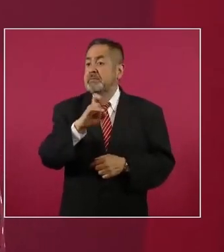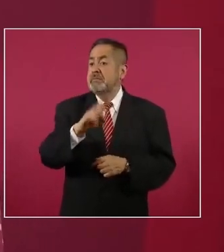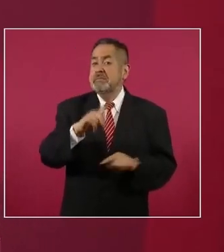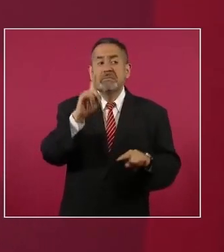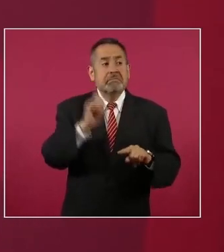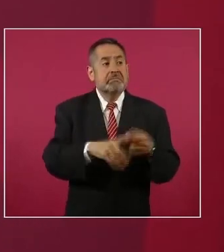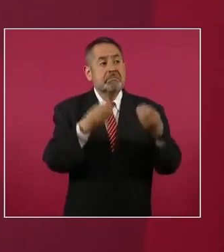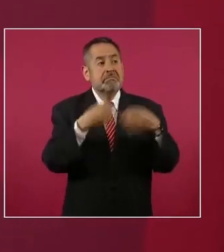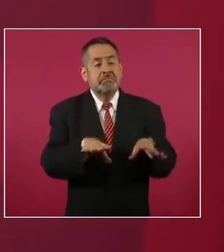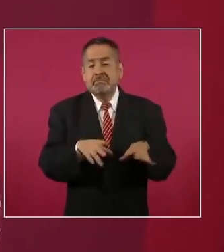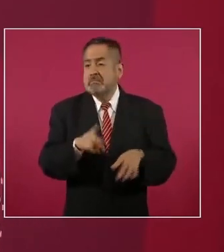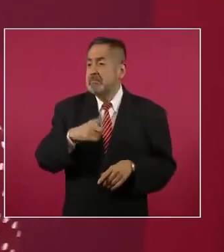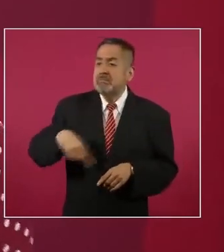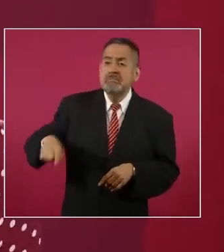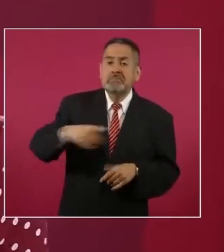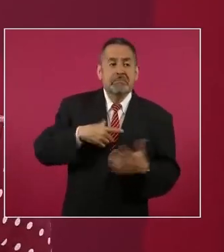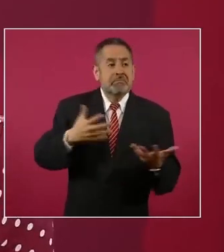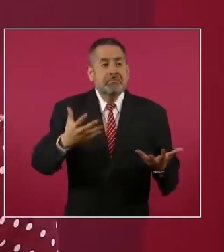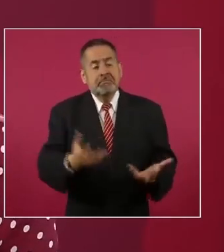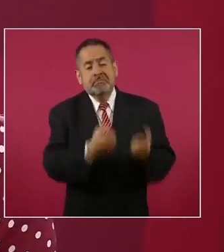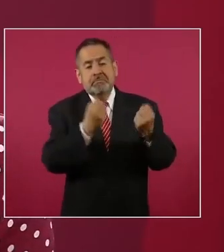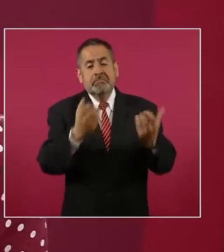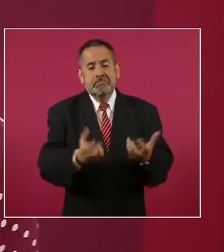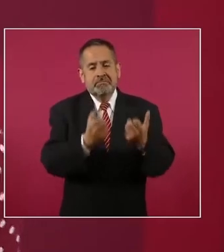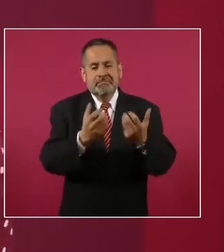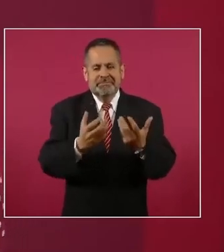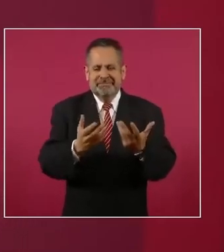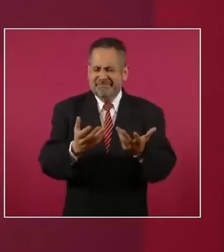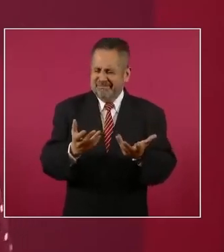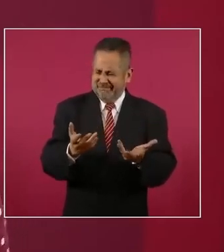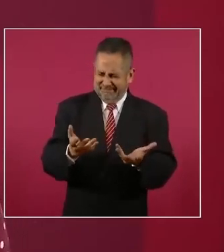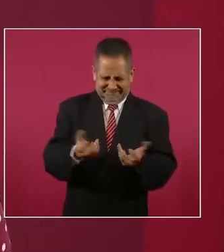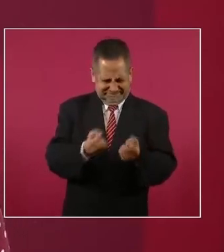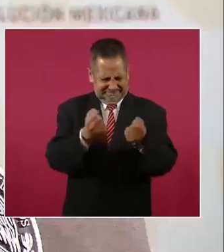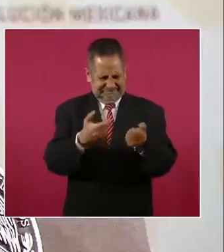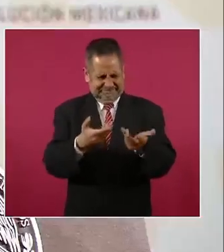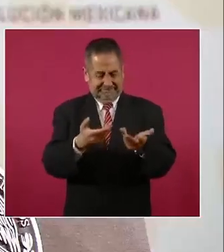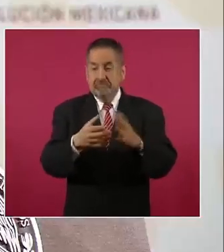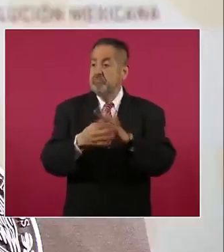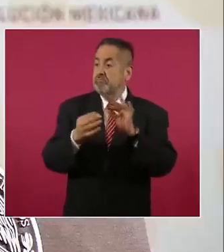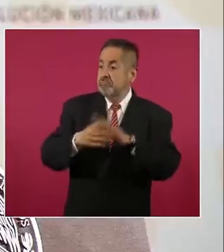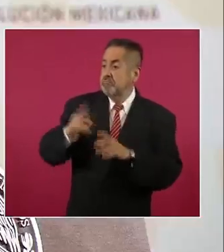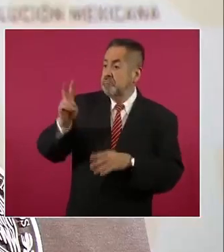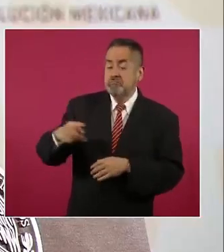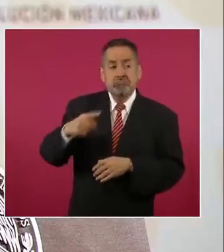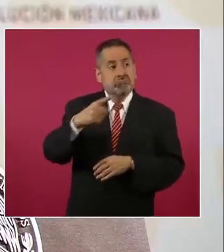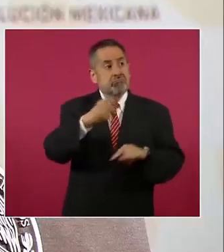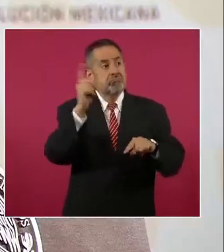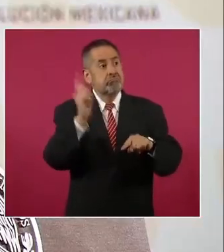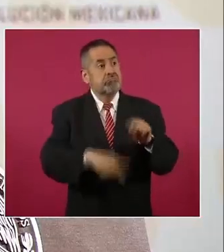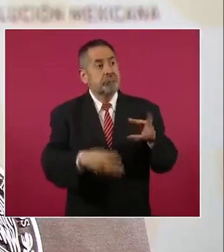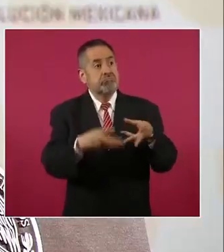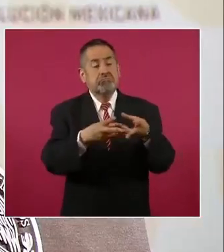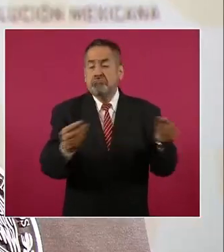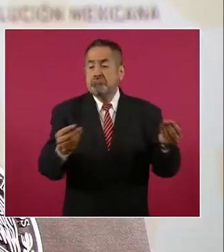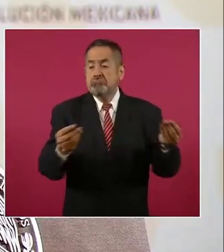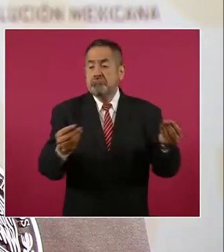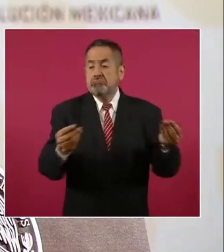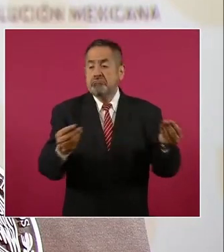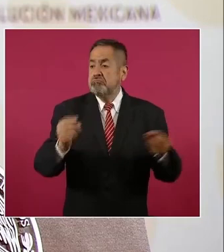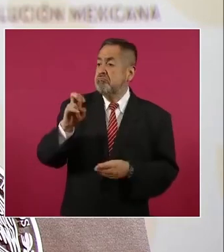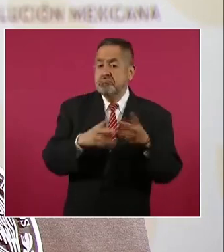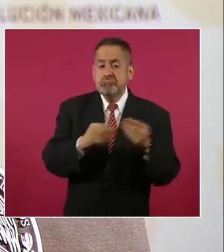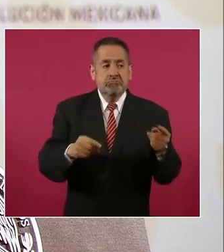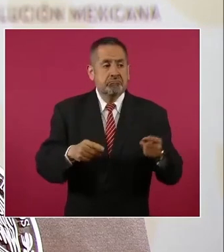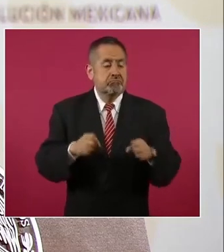Electoral. Los argumentos falsos van de que se quiere desaparecer al INE, quitarle autonomía, que va